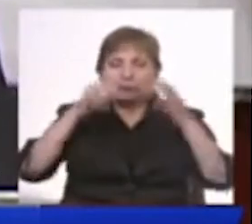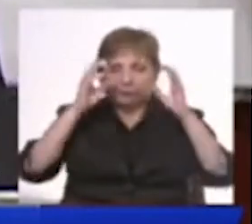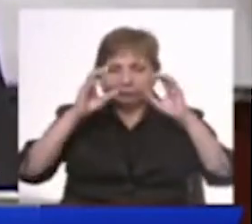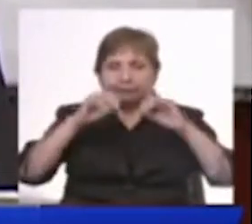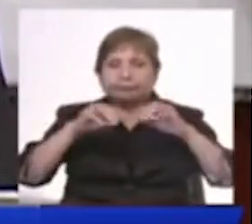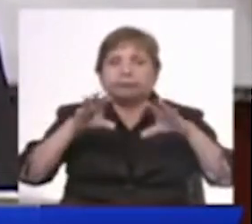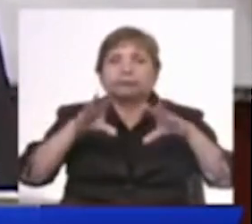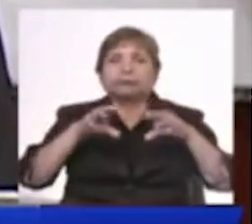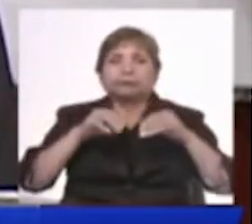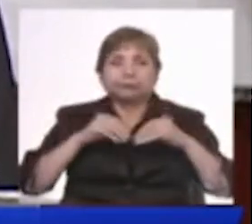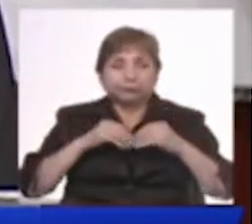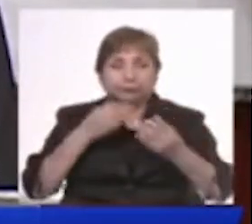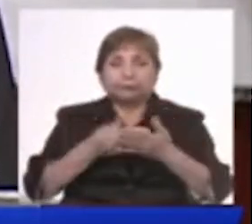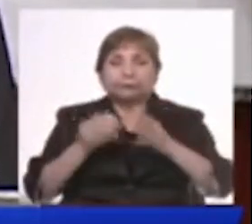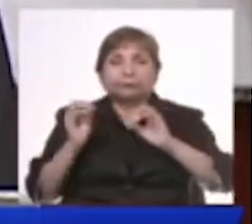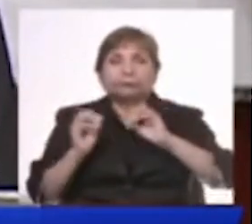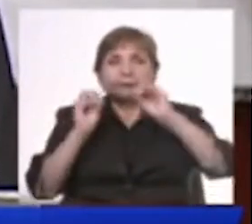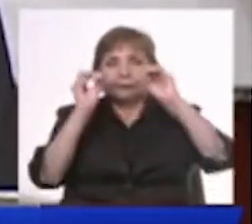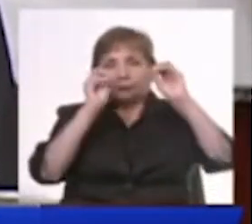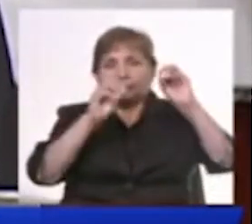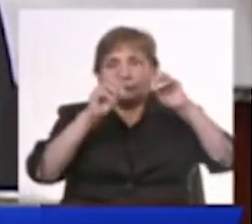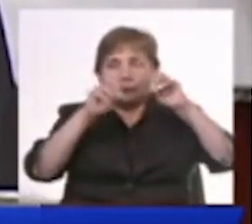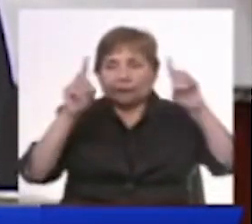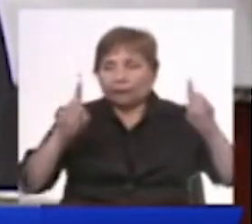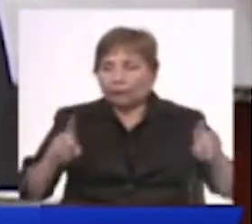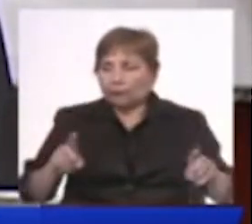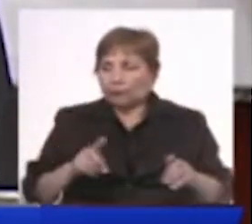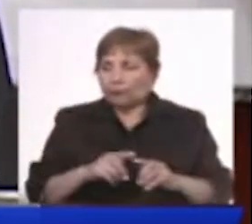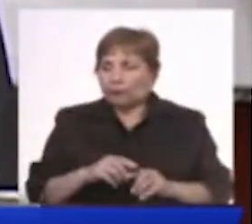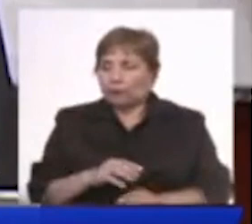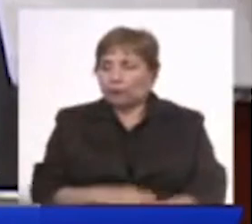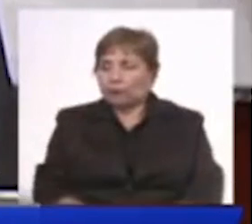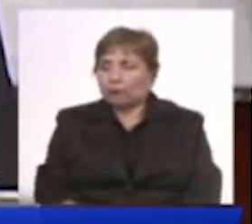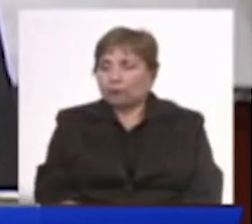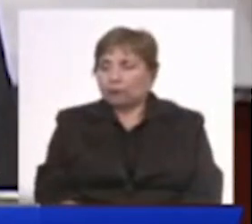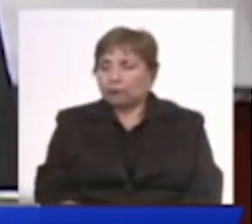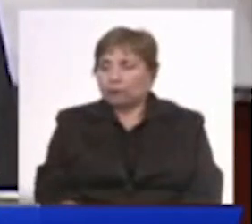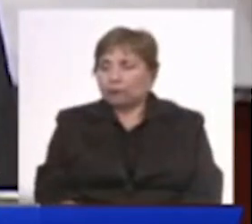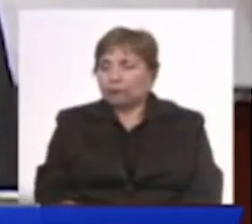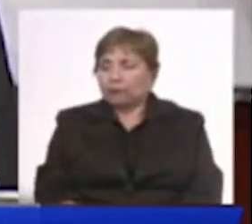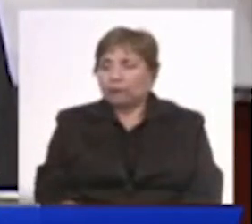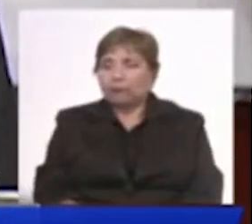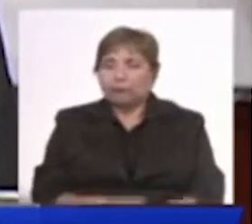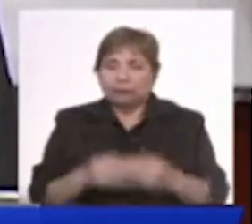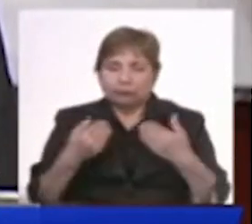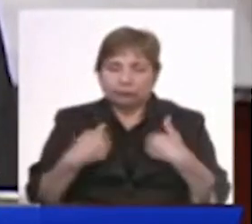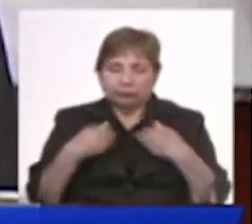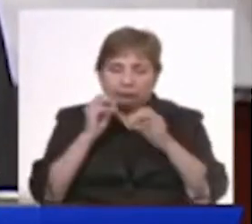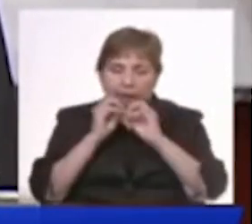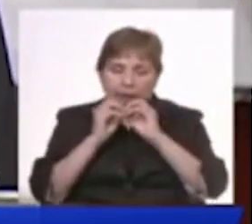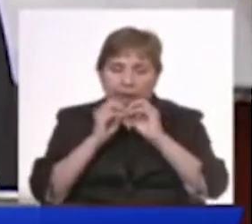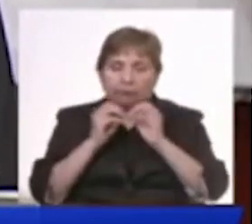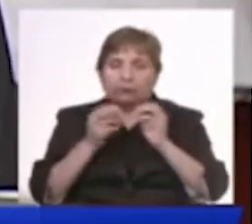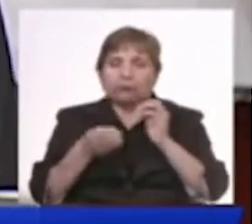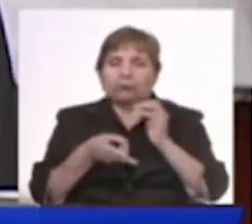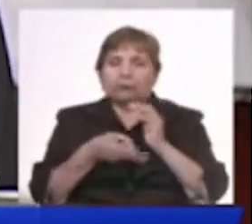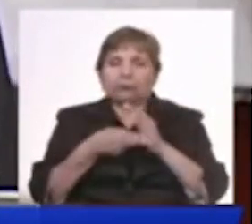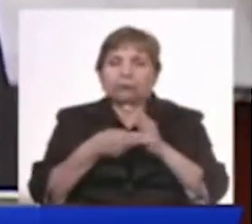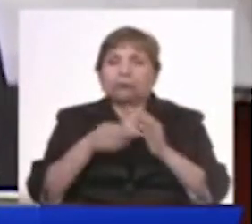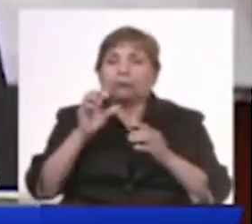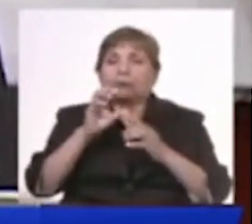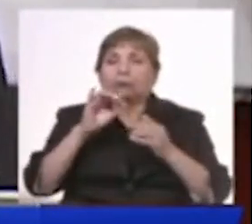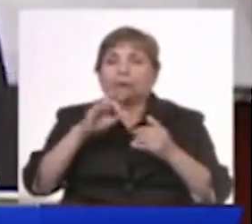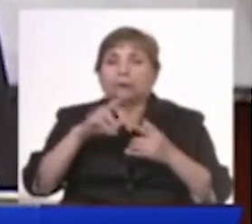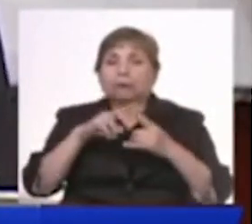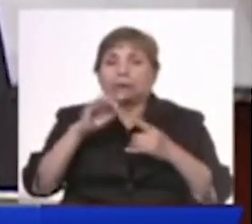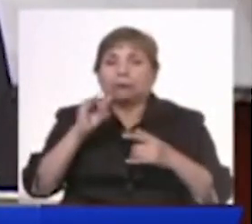suministro e instalación de estas pantallas. tiene un mantenimiento, una garantía de